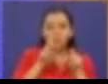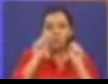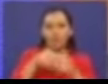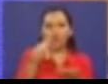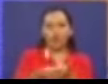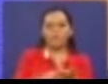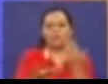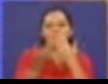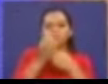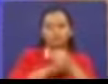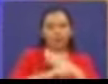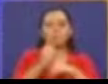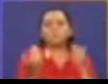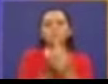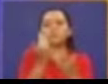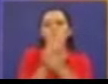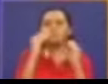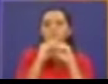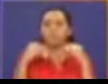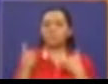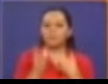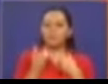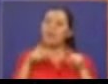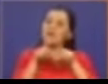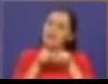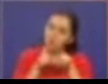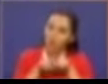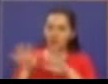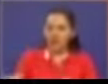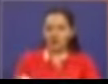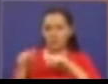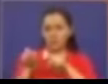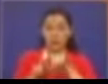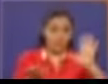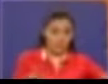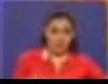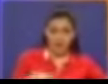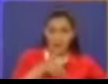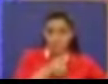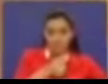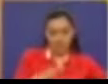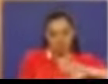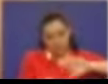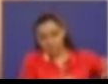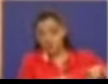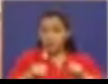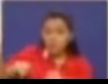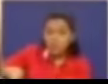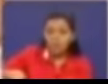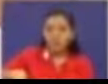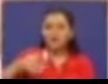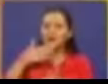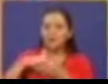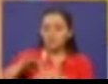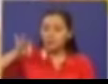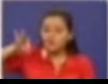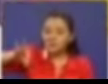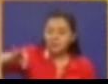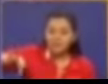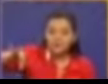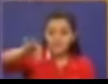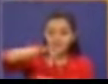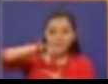¿Ya? Algo similar en el sector agrícola. ¿Cómo se explica que si la mejor semilla para la papa chola